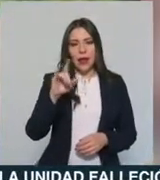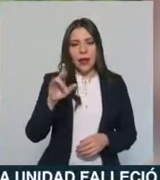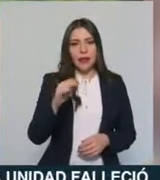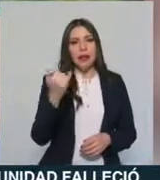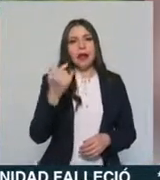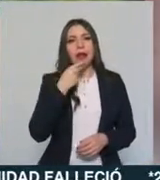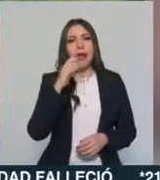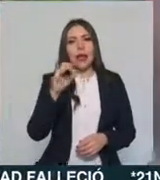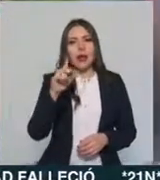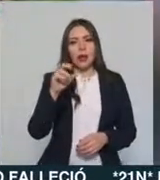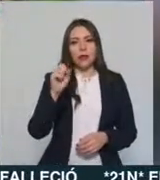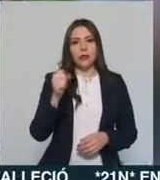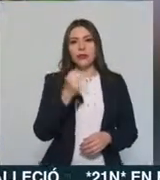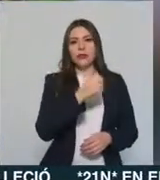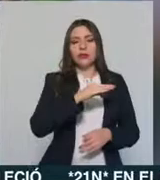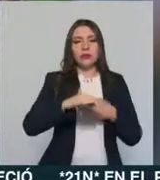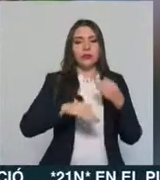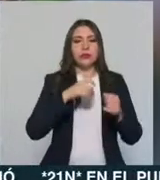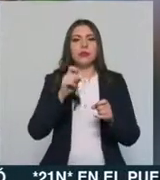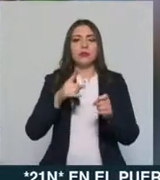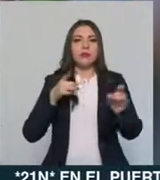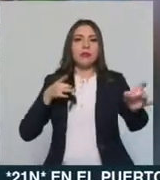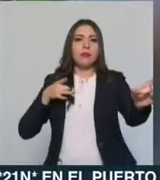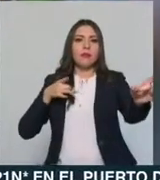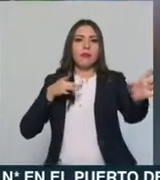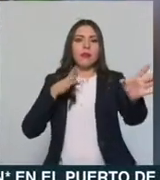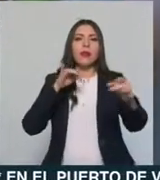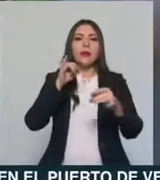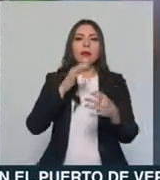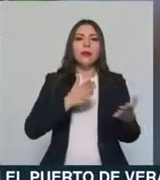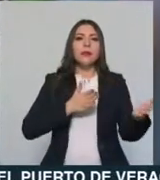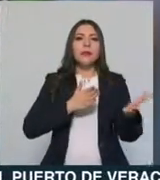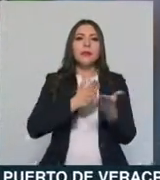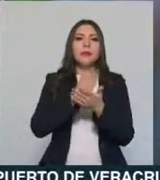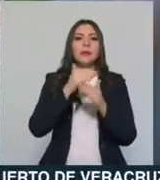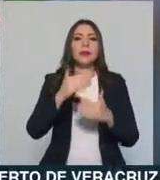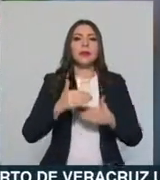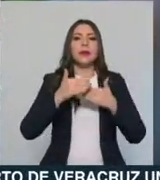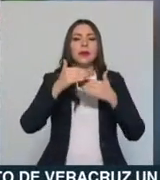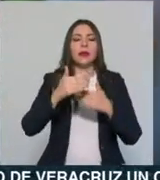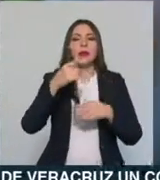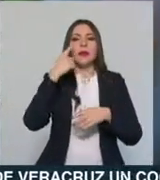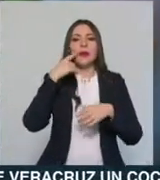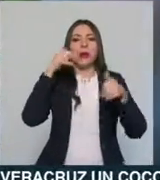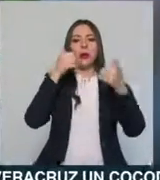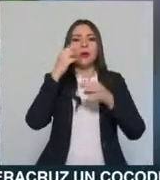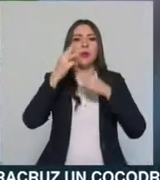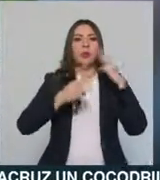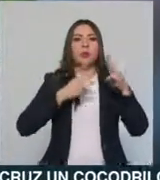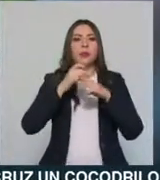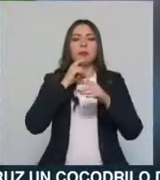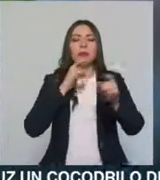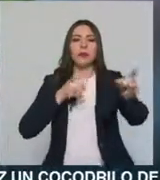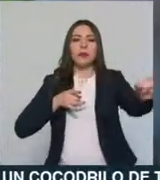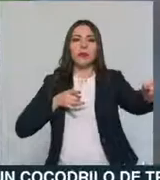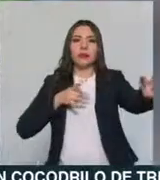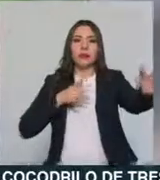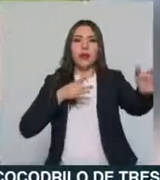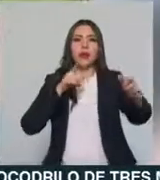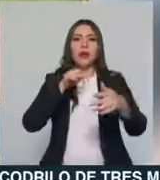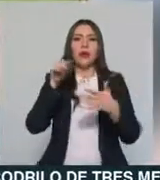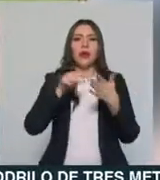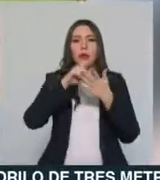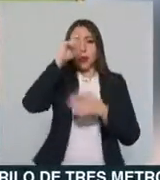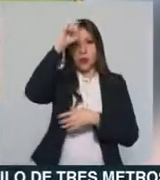en la modalidad de recurvo, se clasificaron a la tercera ronda individual de la etapa 3 del serial de Copas del Mundo de tiro con arco en Antalya,